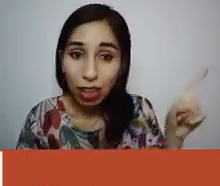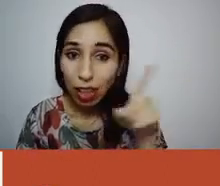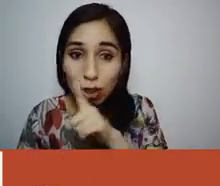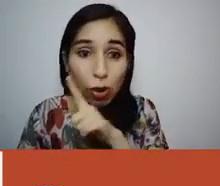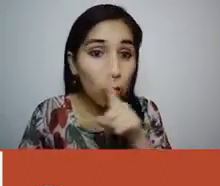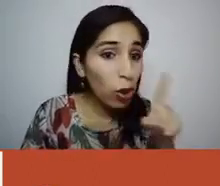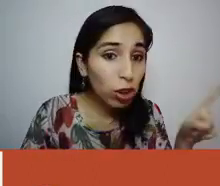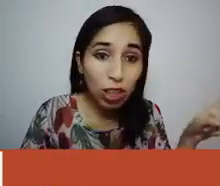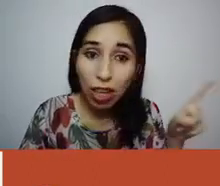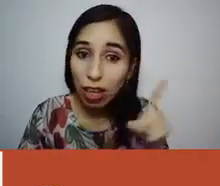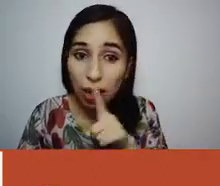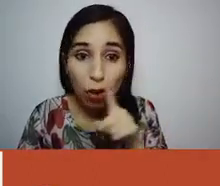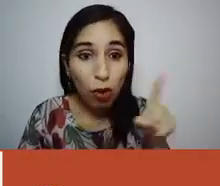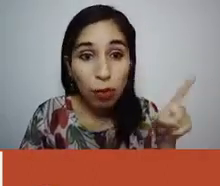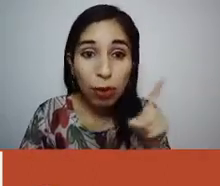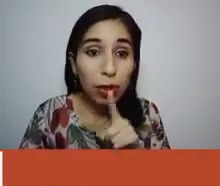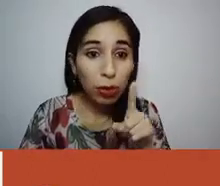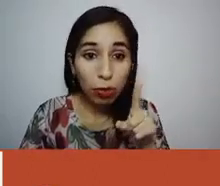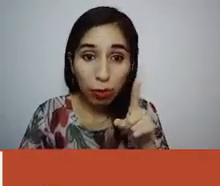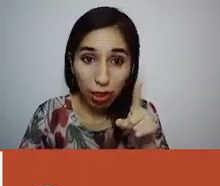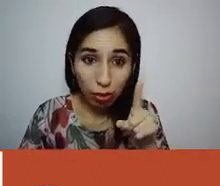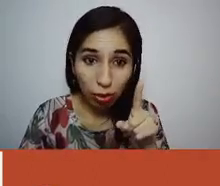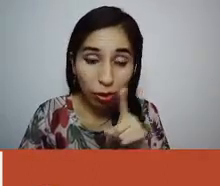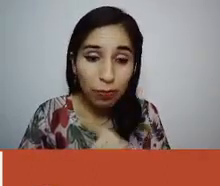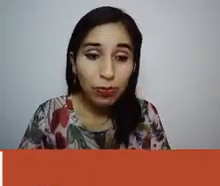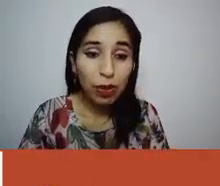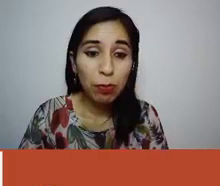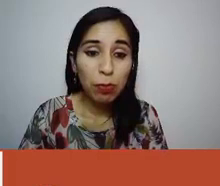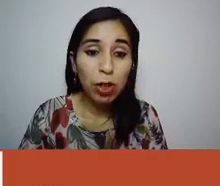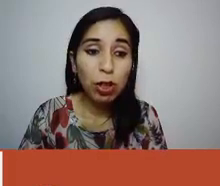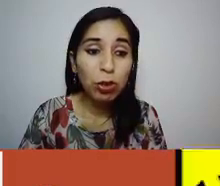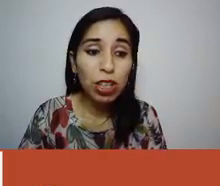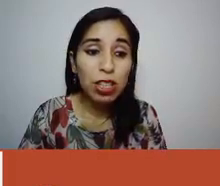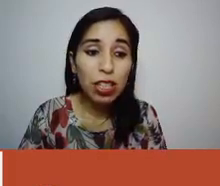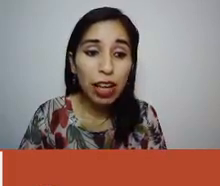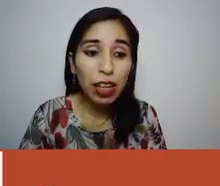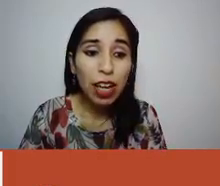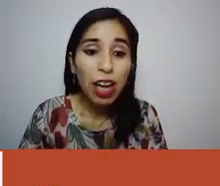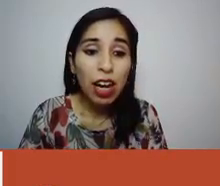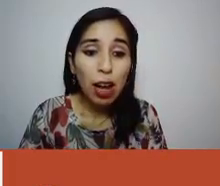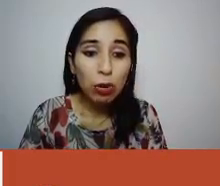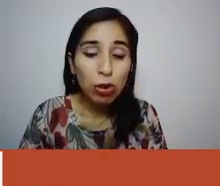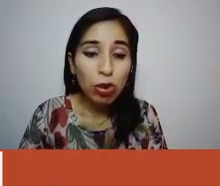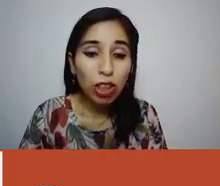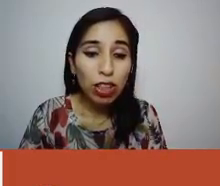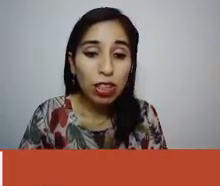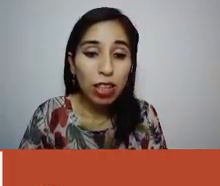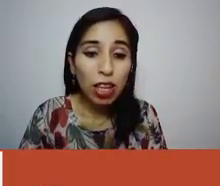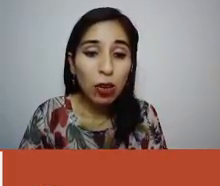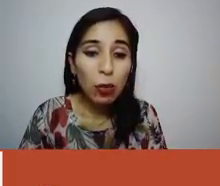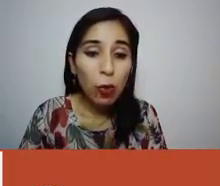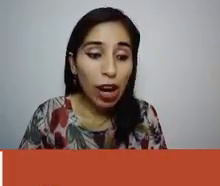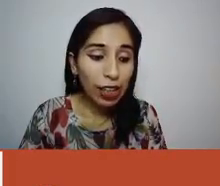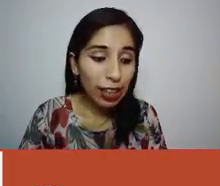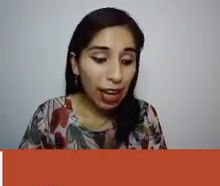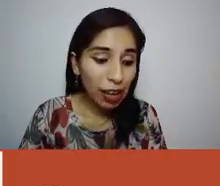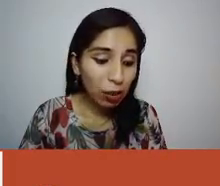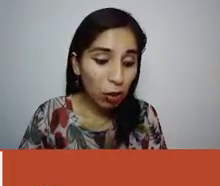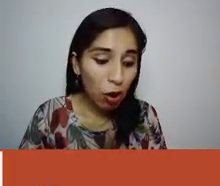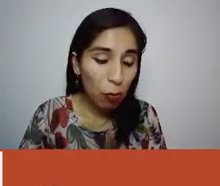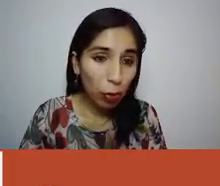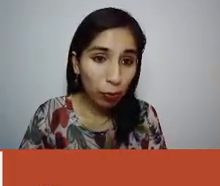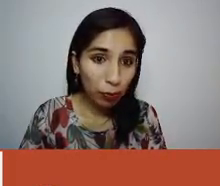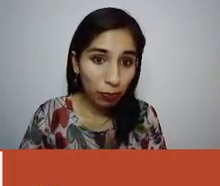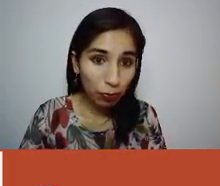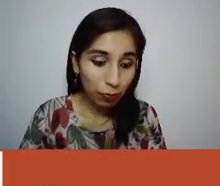que no tiene nombre mi documento voy a utilizar la opción que dice guardar